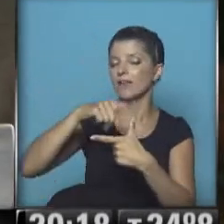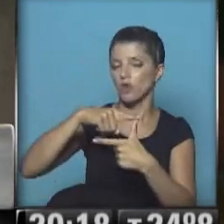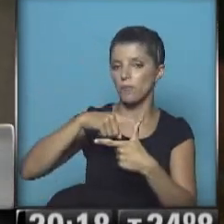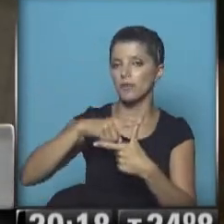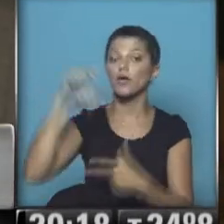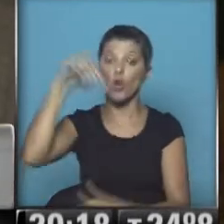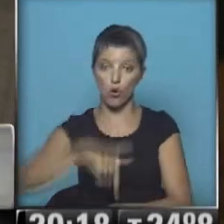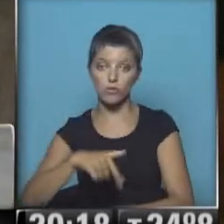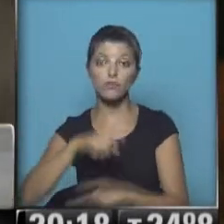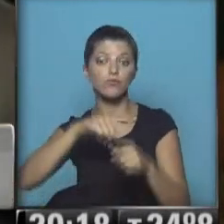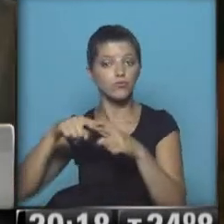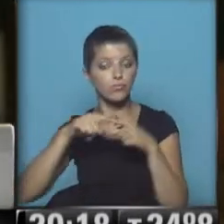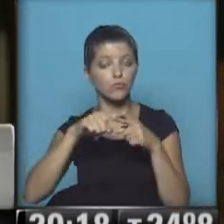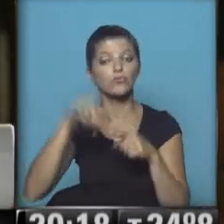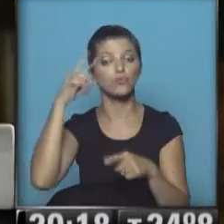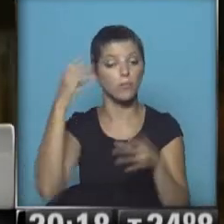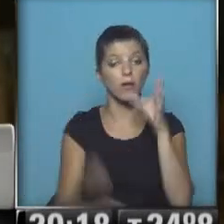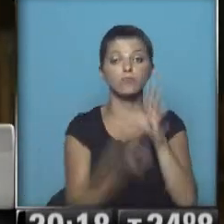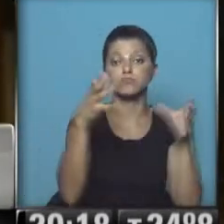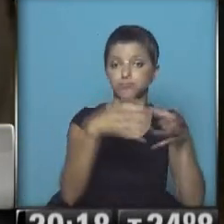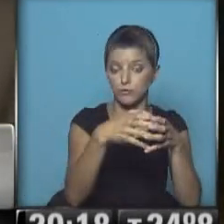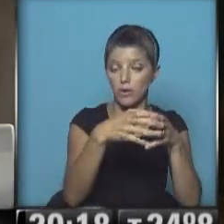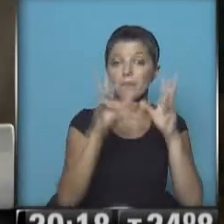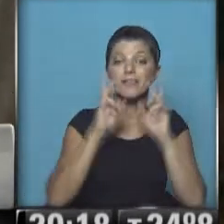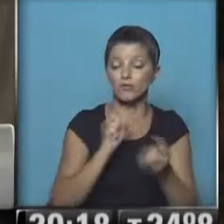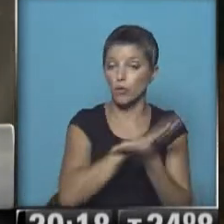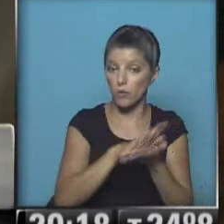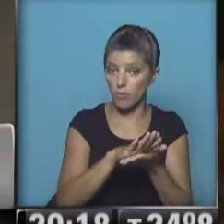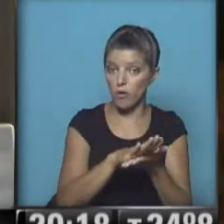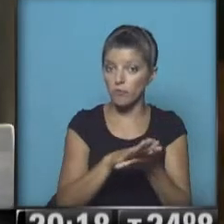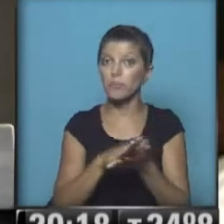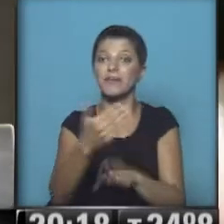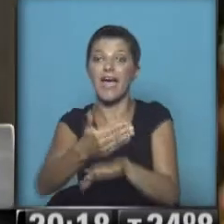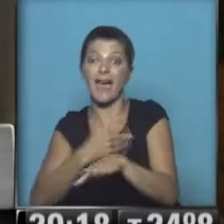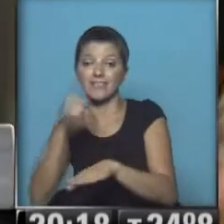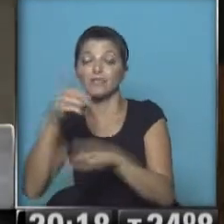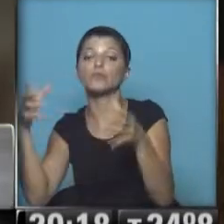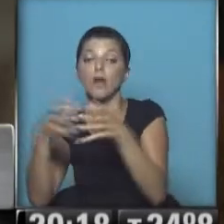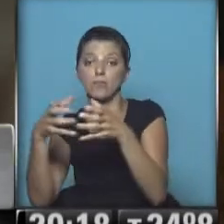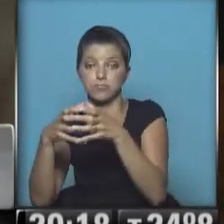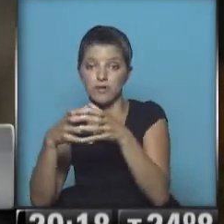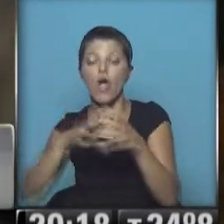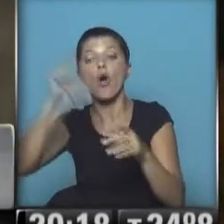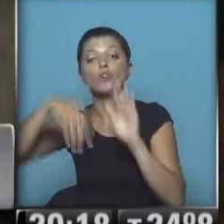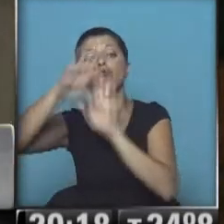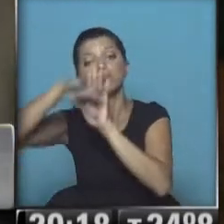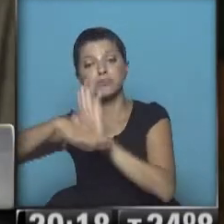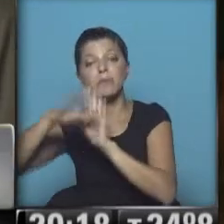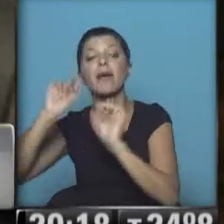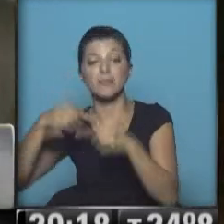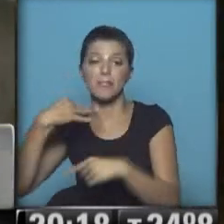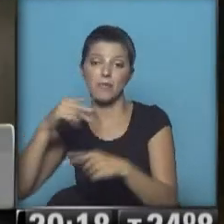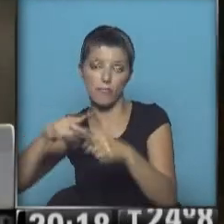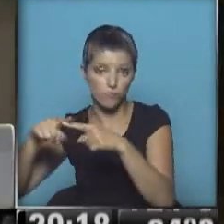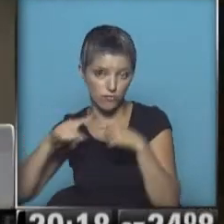ellos hoy no debatían la creación de la nueva Agencia Federal de Inteligencia porque no se discutía una agenda mucho más amplia, que también